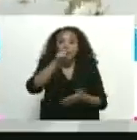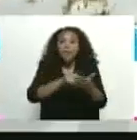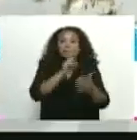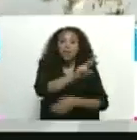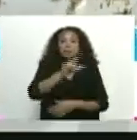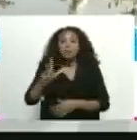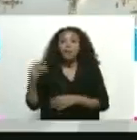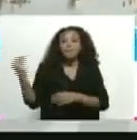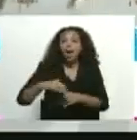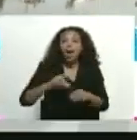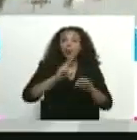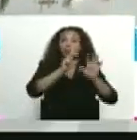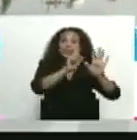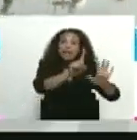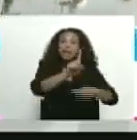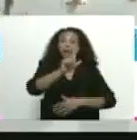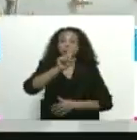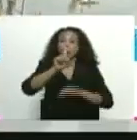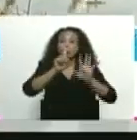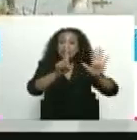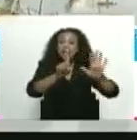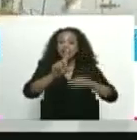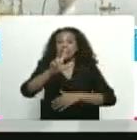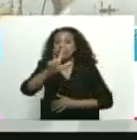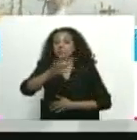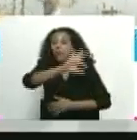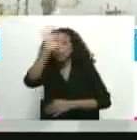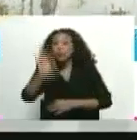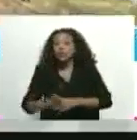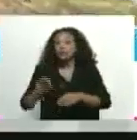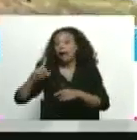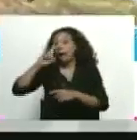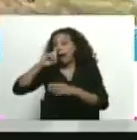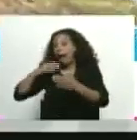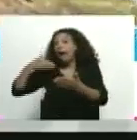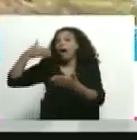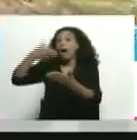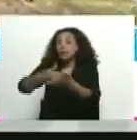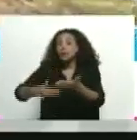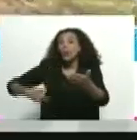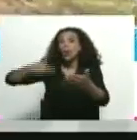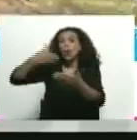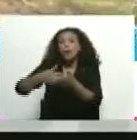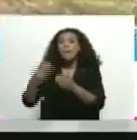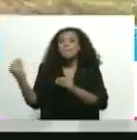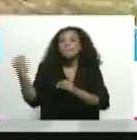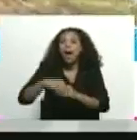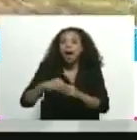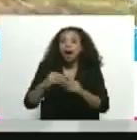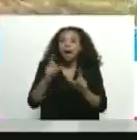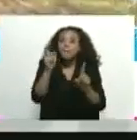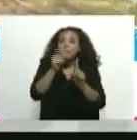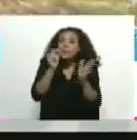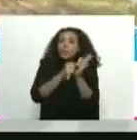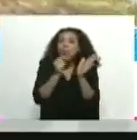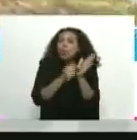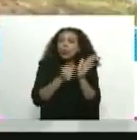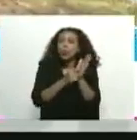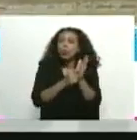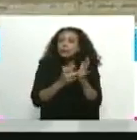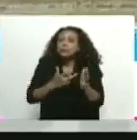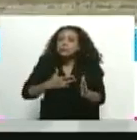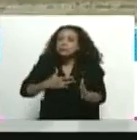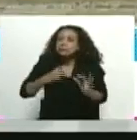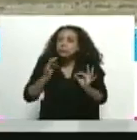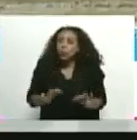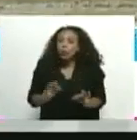producción de arroz un 165%, año tras año. Pero el elemento que más ha tenido un sentido,